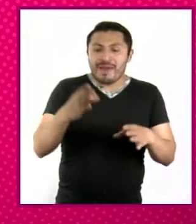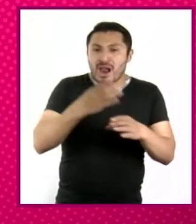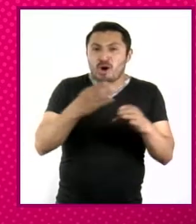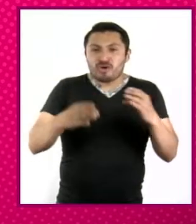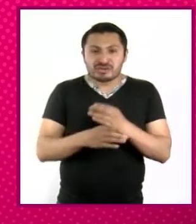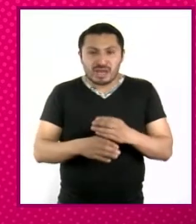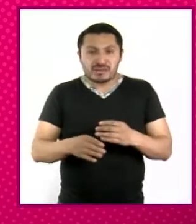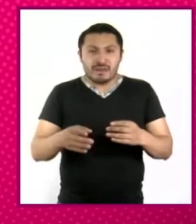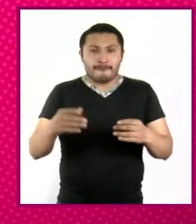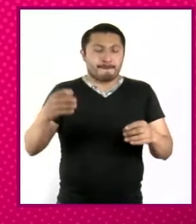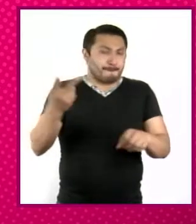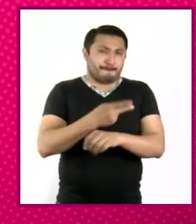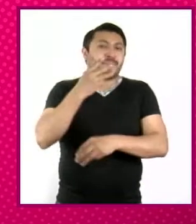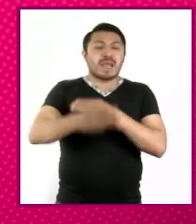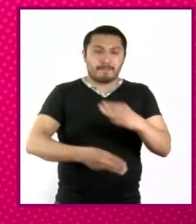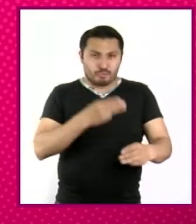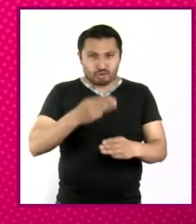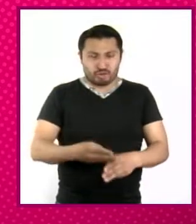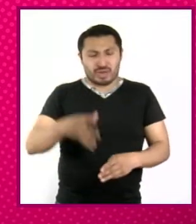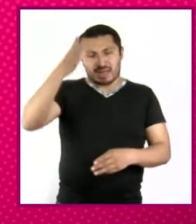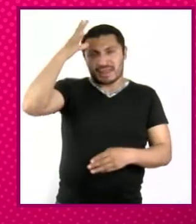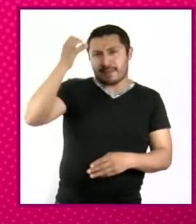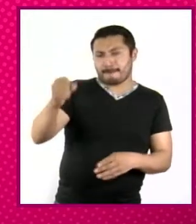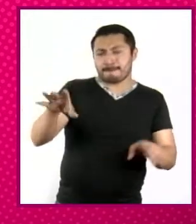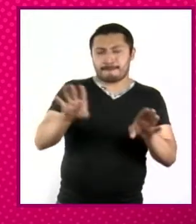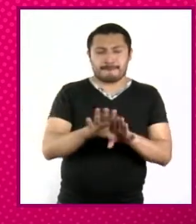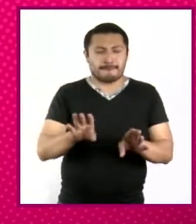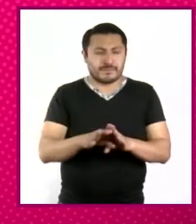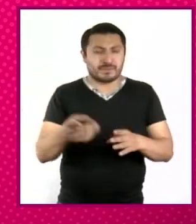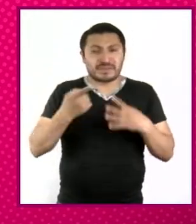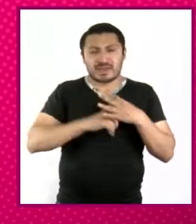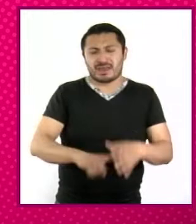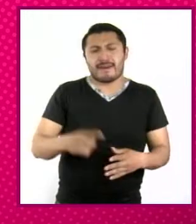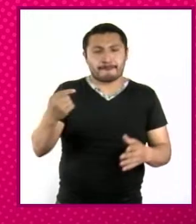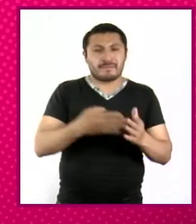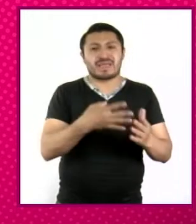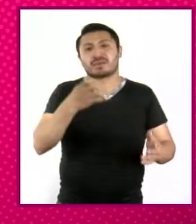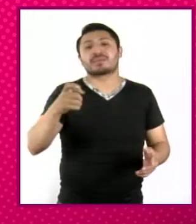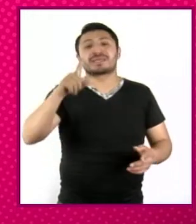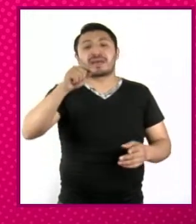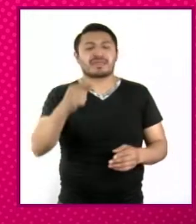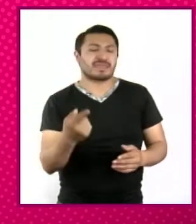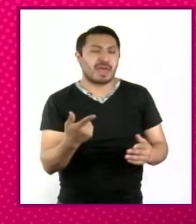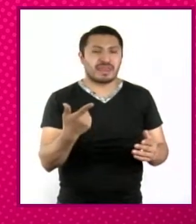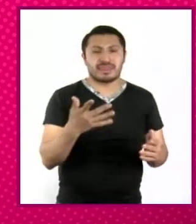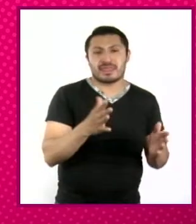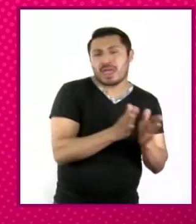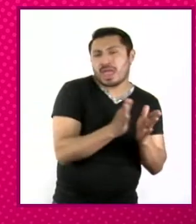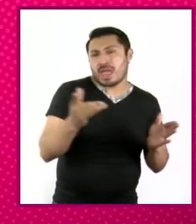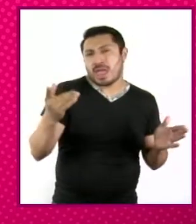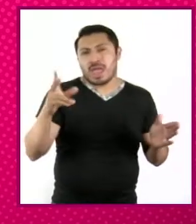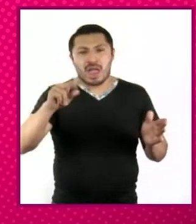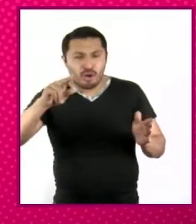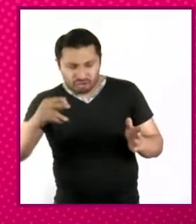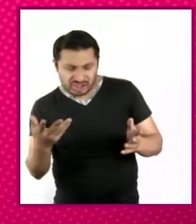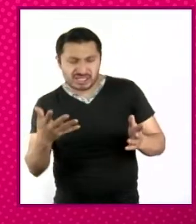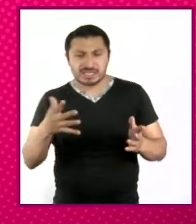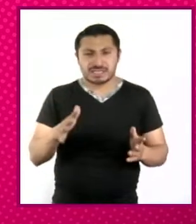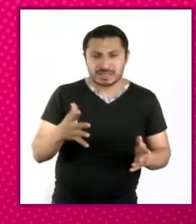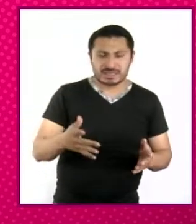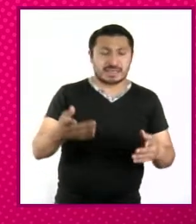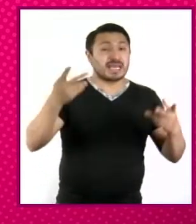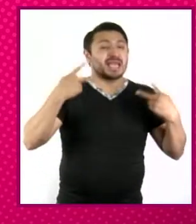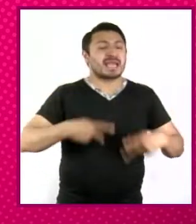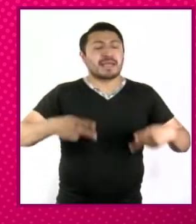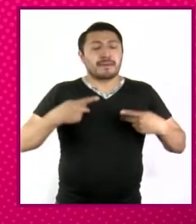ocurren a lo largo de todo el mundo, es un concepto que surge a finales de los años 70 y a principios de los años 80. Se dice que la persona